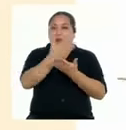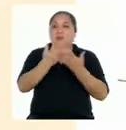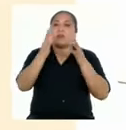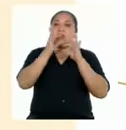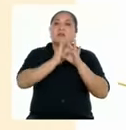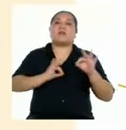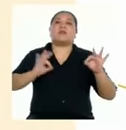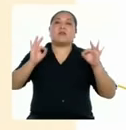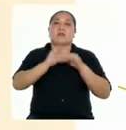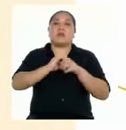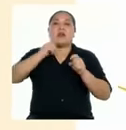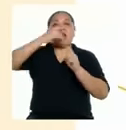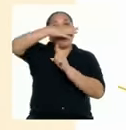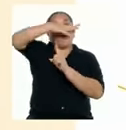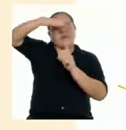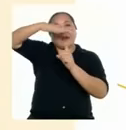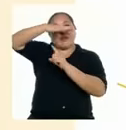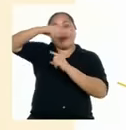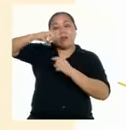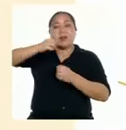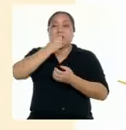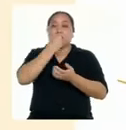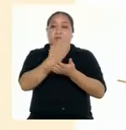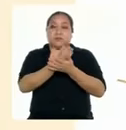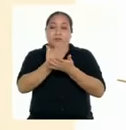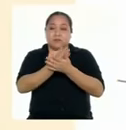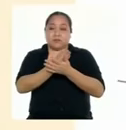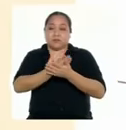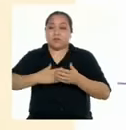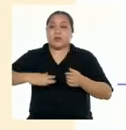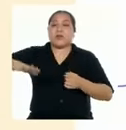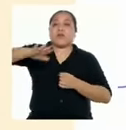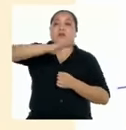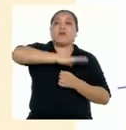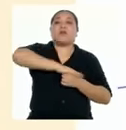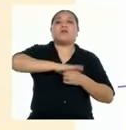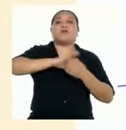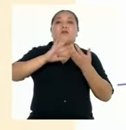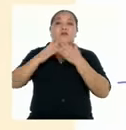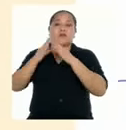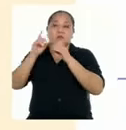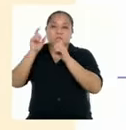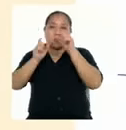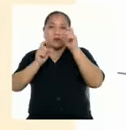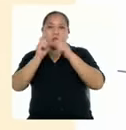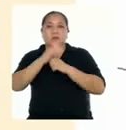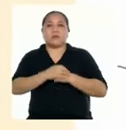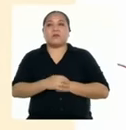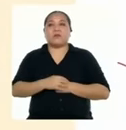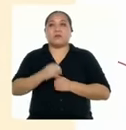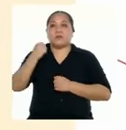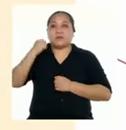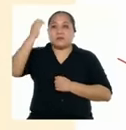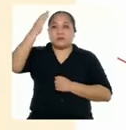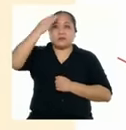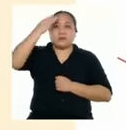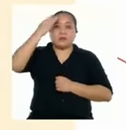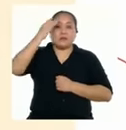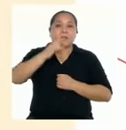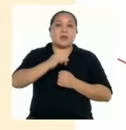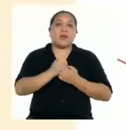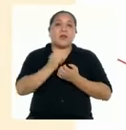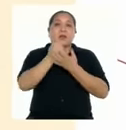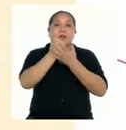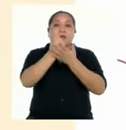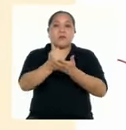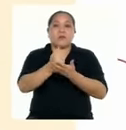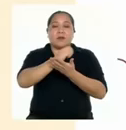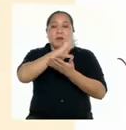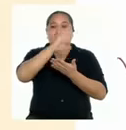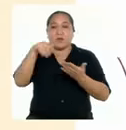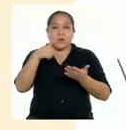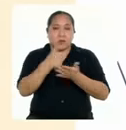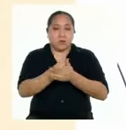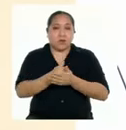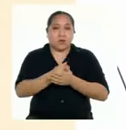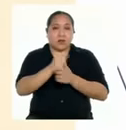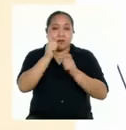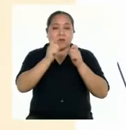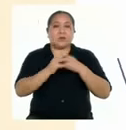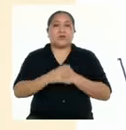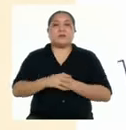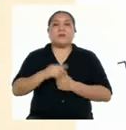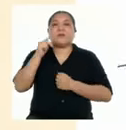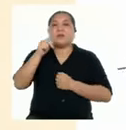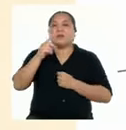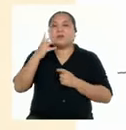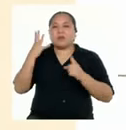fundamentales: el ambiente, el bien común y la ciudadanía. Y estoy segura de que será útil para todas y todos los lectores.